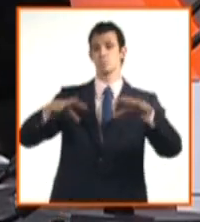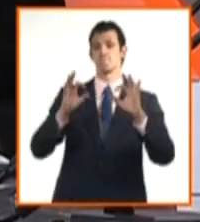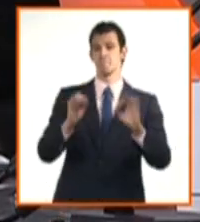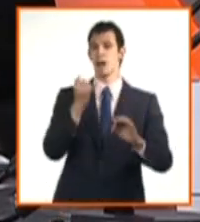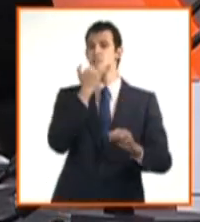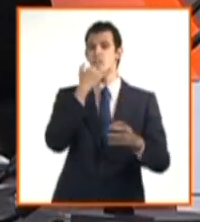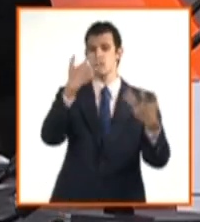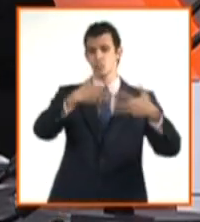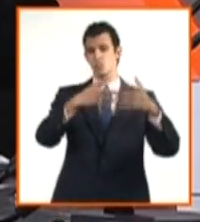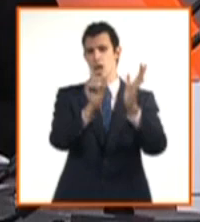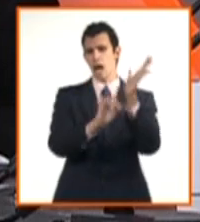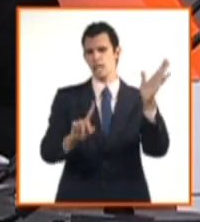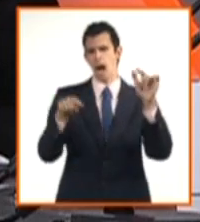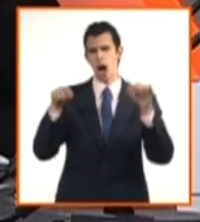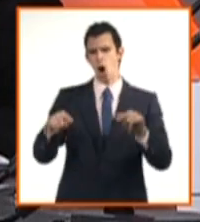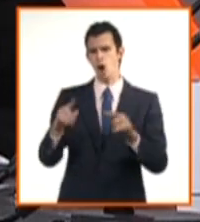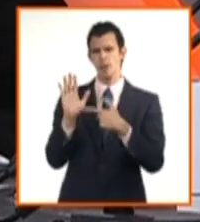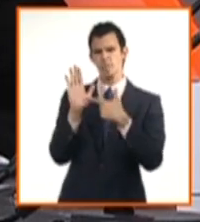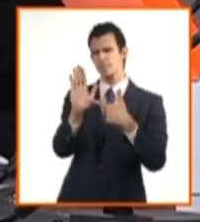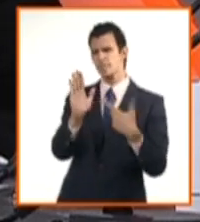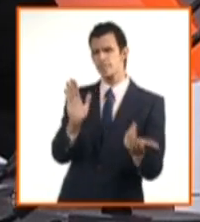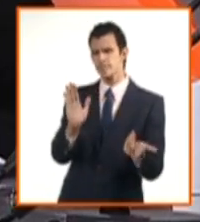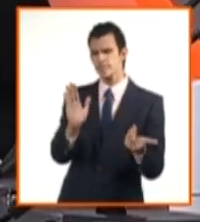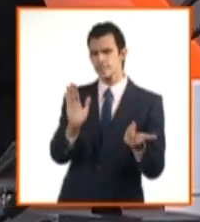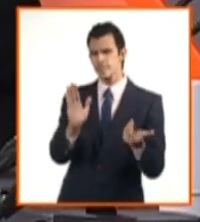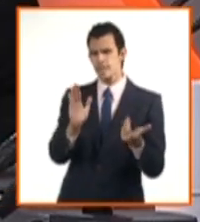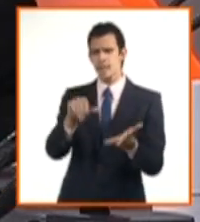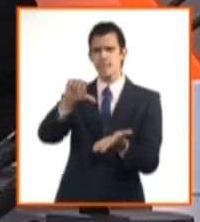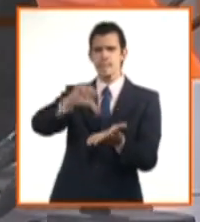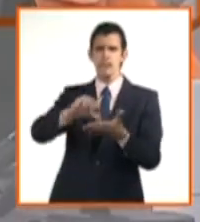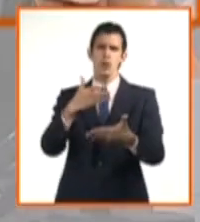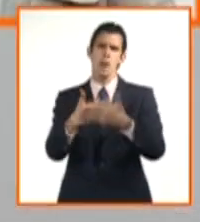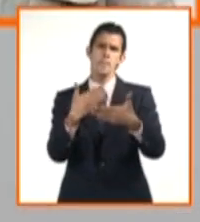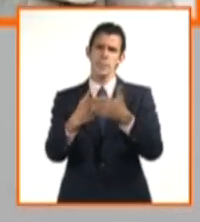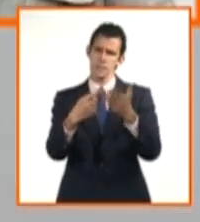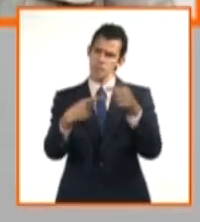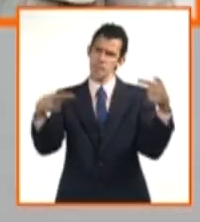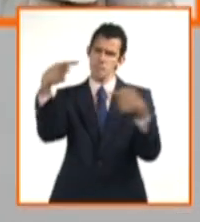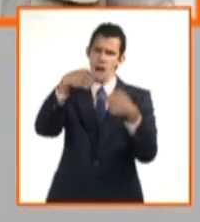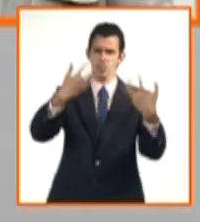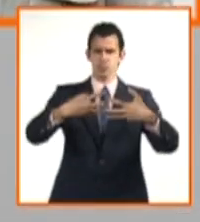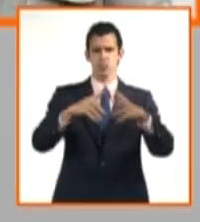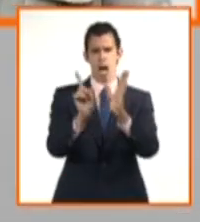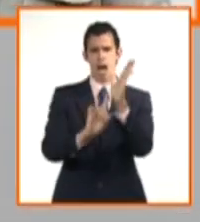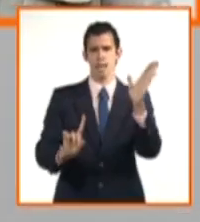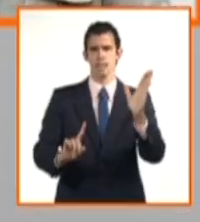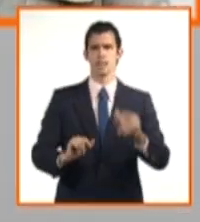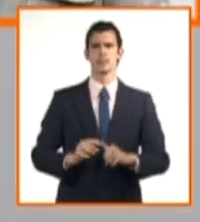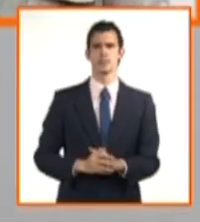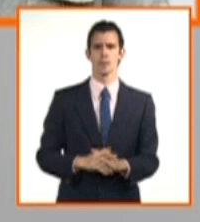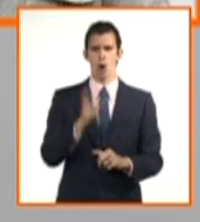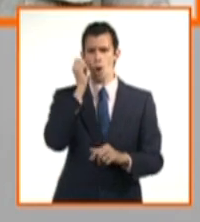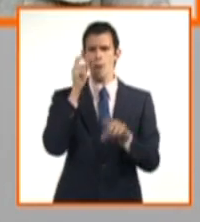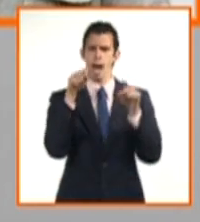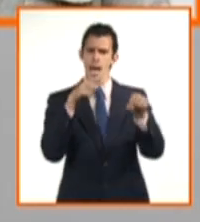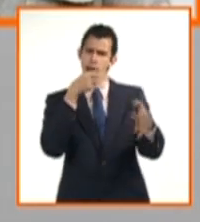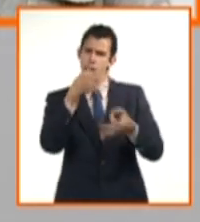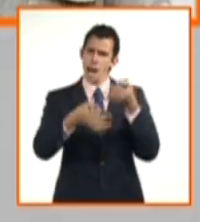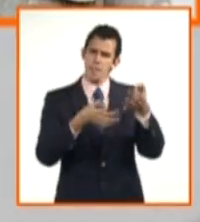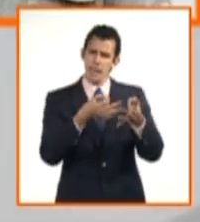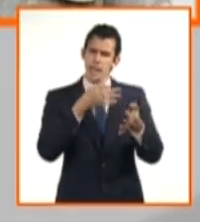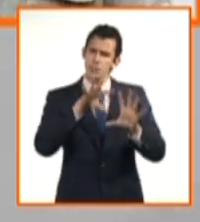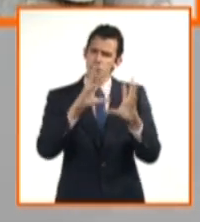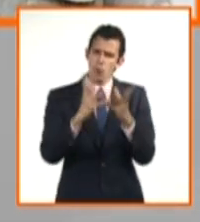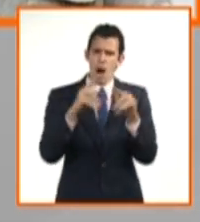hasta la unión eléctrica ahí está nuestro compañero bernardo espinoza con detalles sobre lo que está aconteciendo saludos